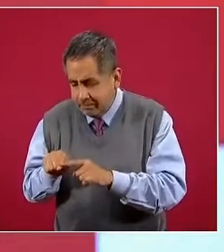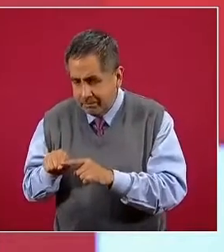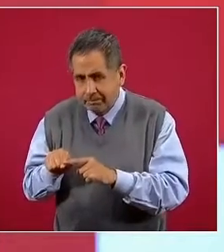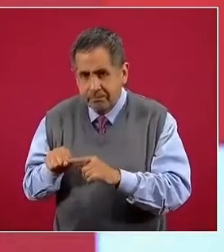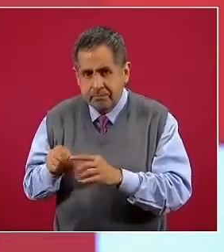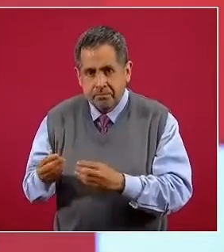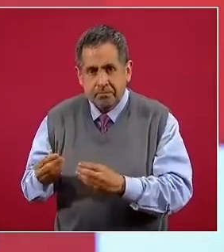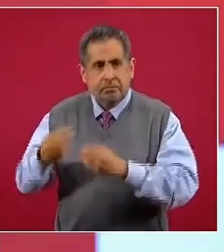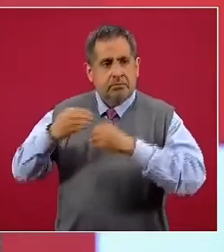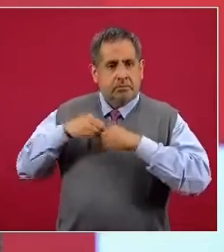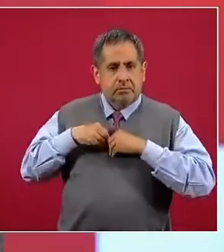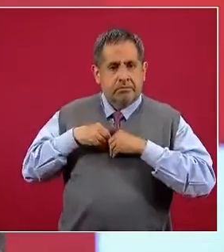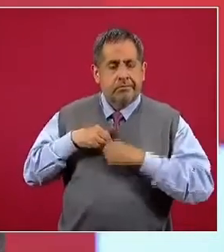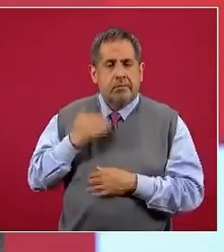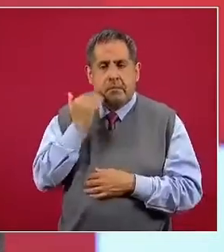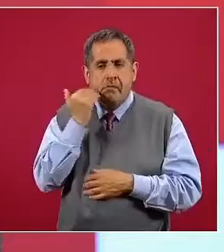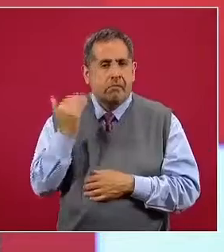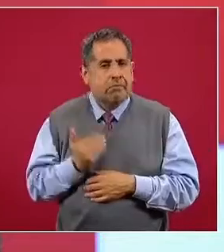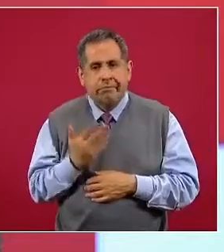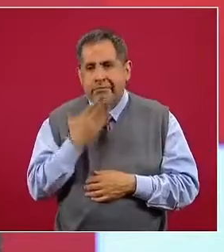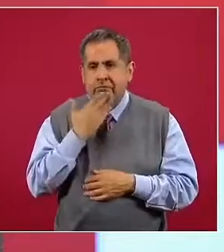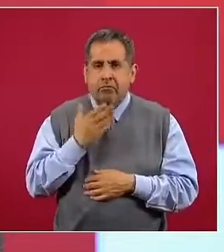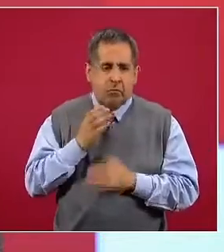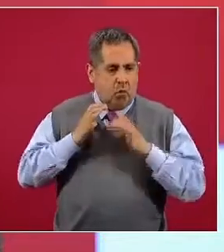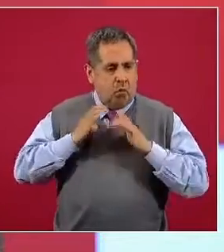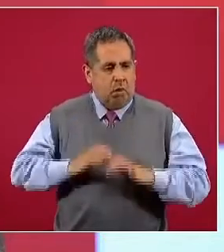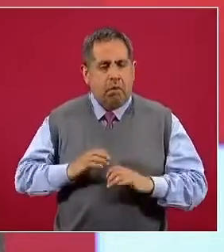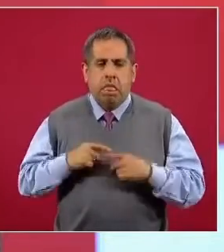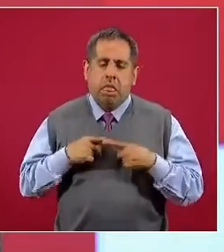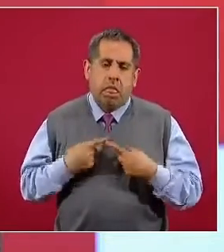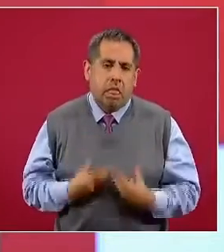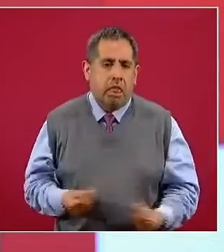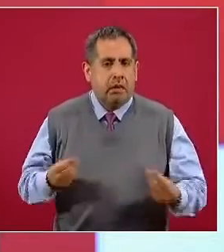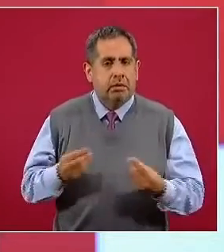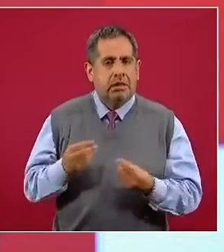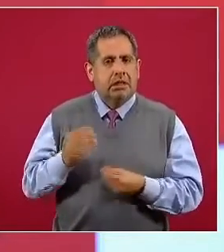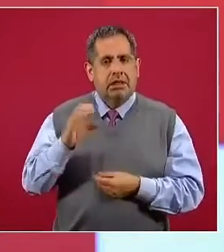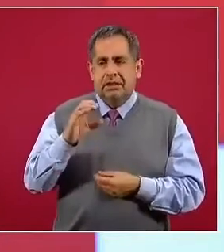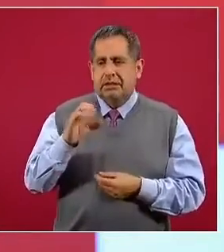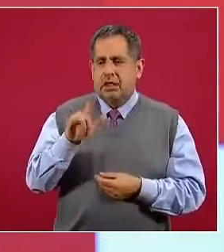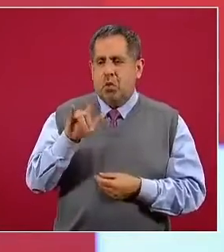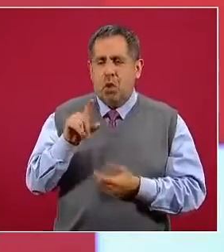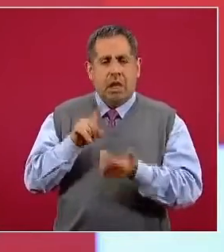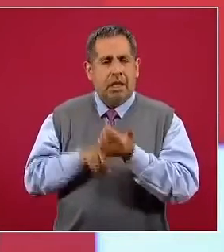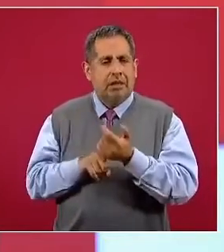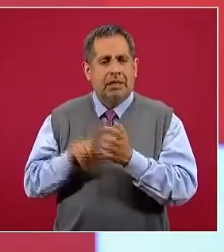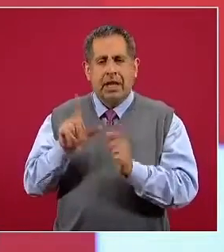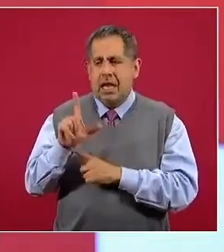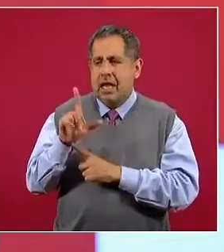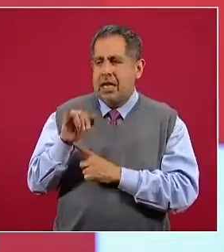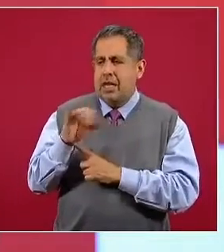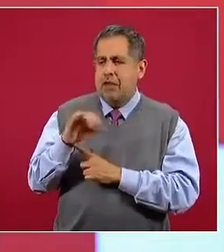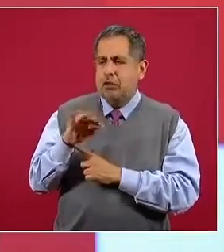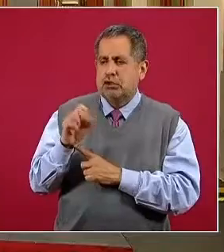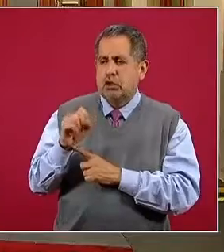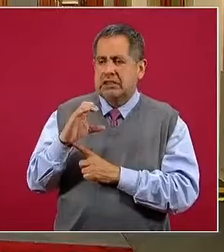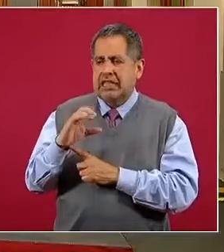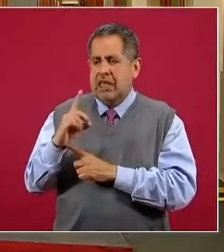sistema inmune, en particular la respuesta de ciertas células, los linfocitos CD4 y CD8.